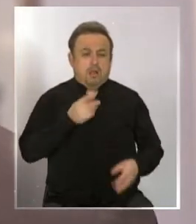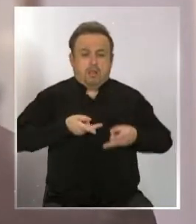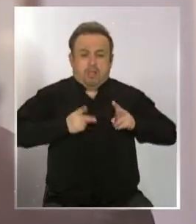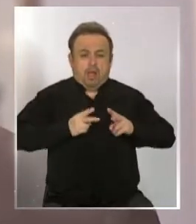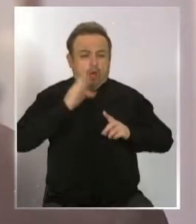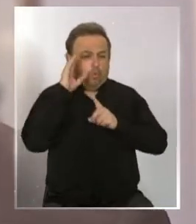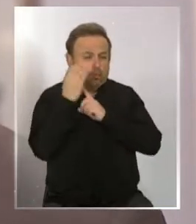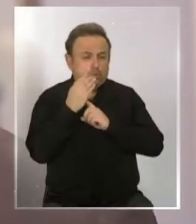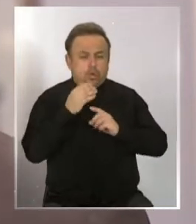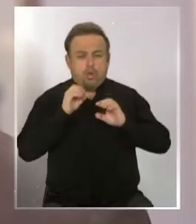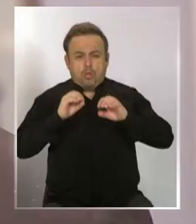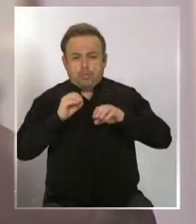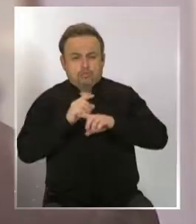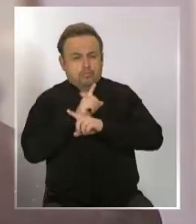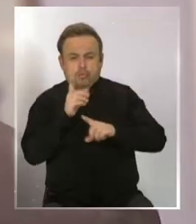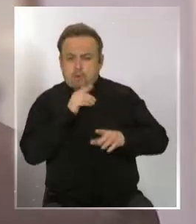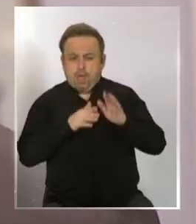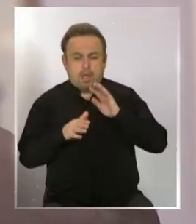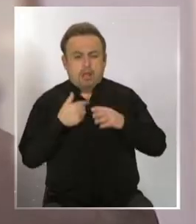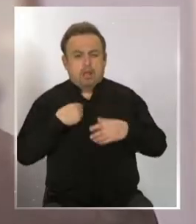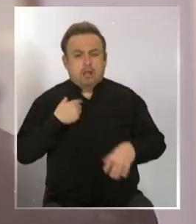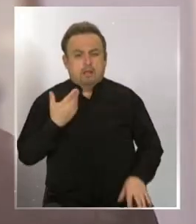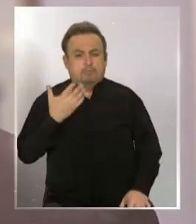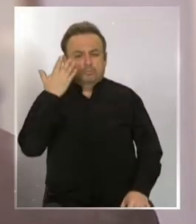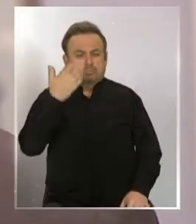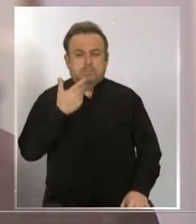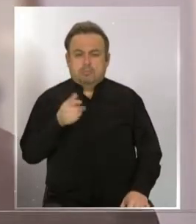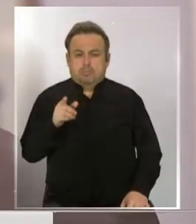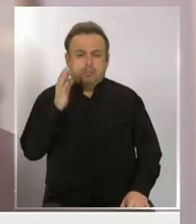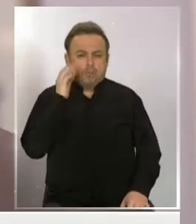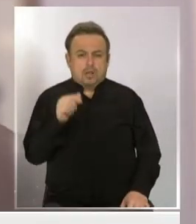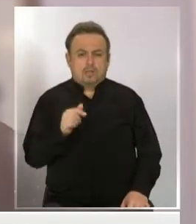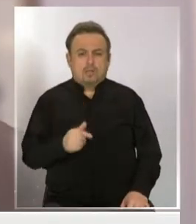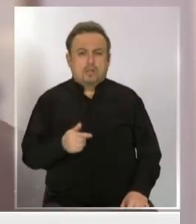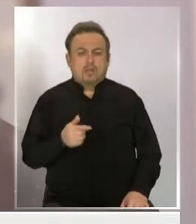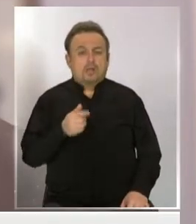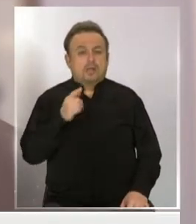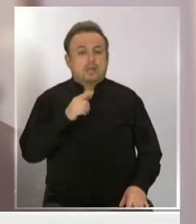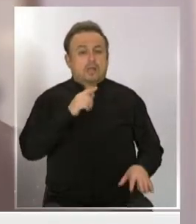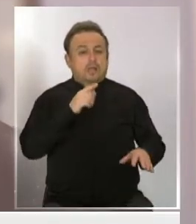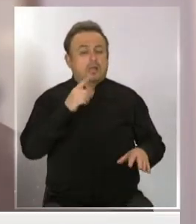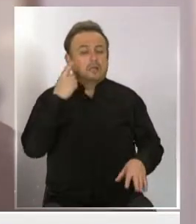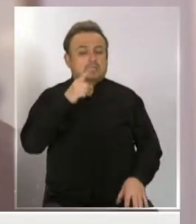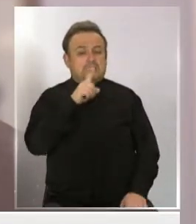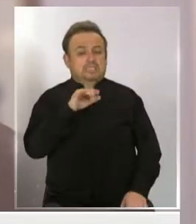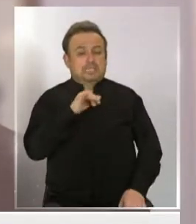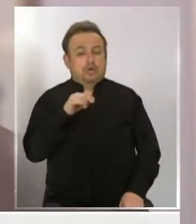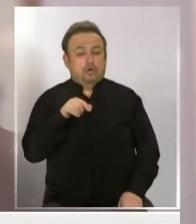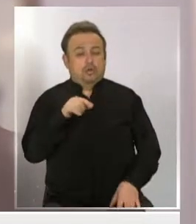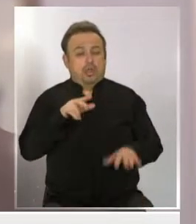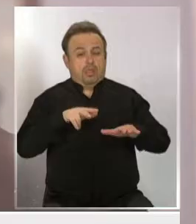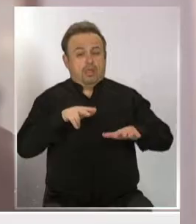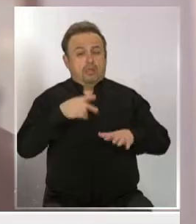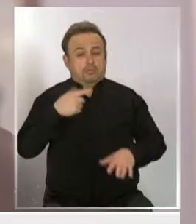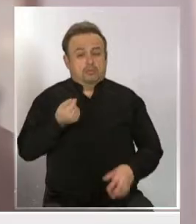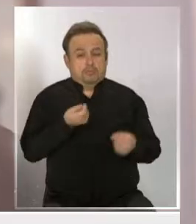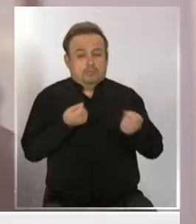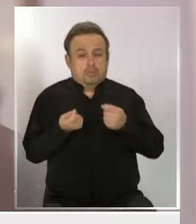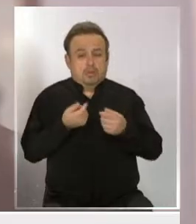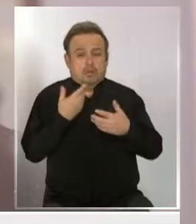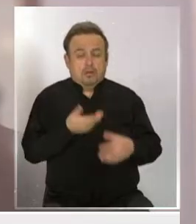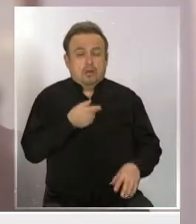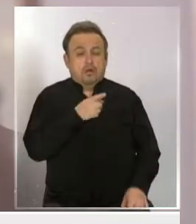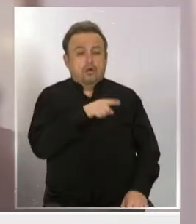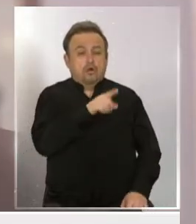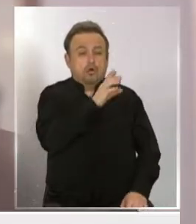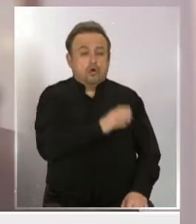la cultura, a la educación, a la propiedad. Las mujeres en el siglo XVIII tienen que manejar sus plata y sus bienes a partir de un